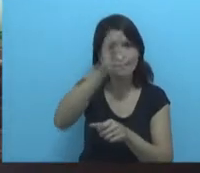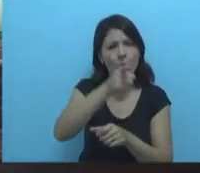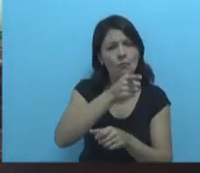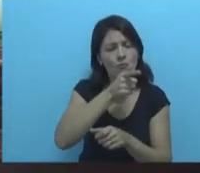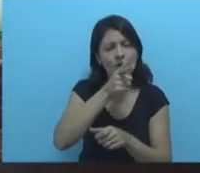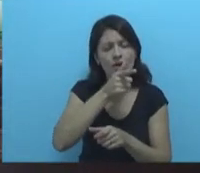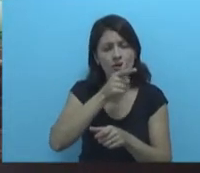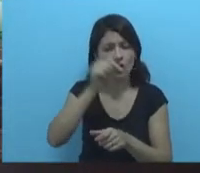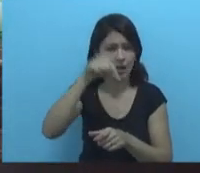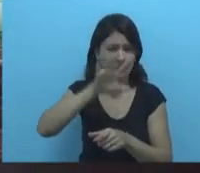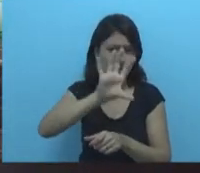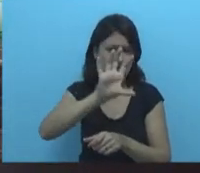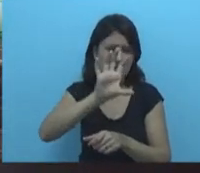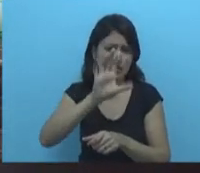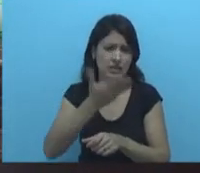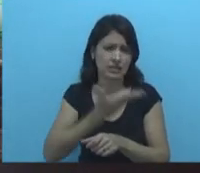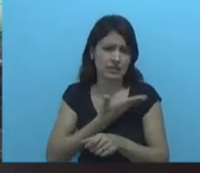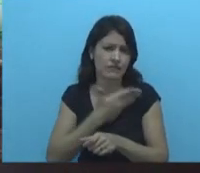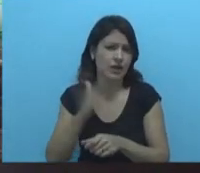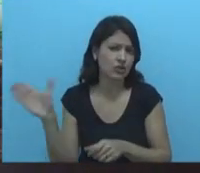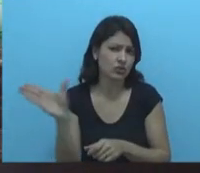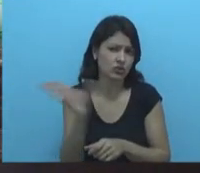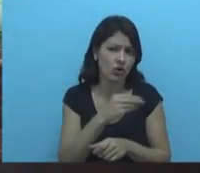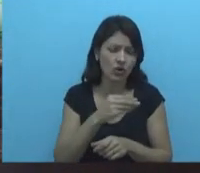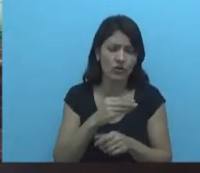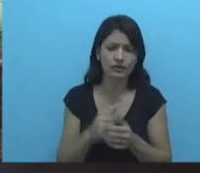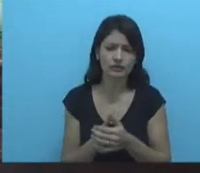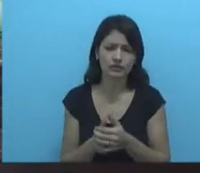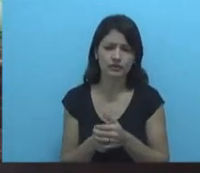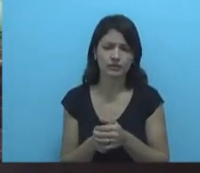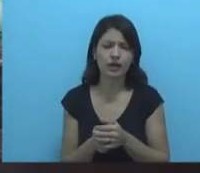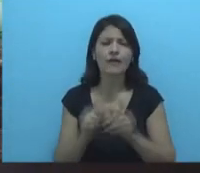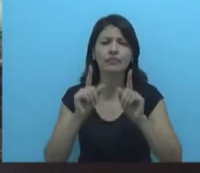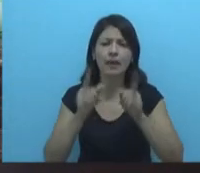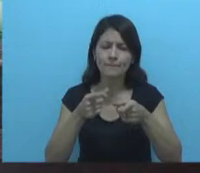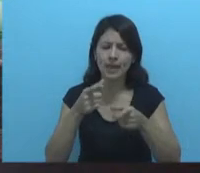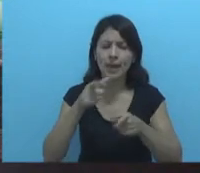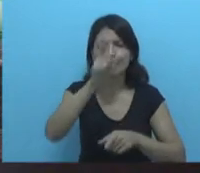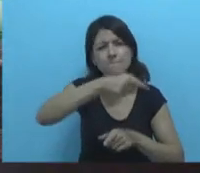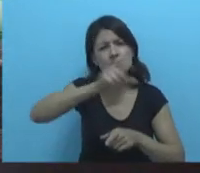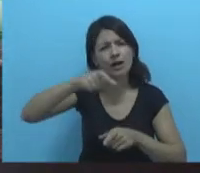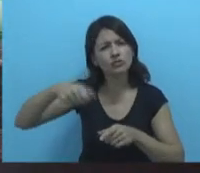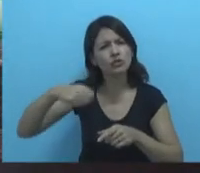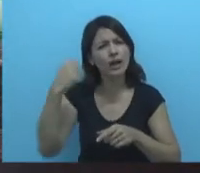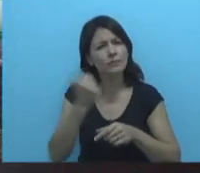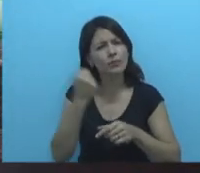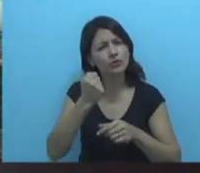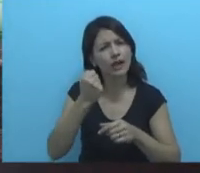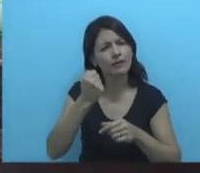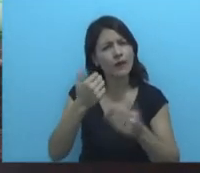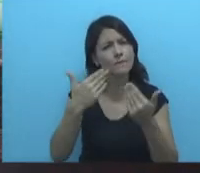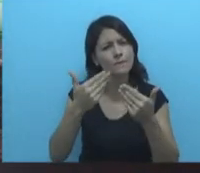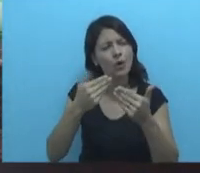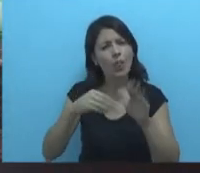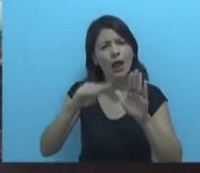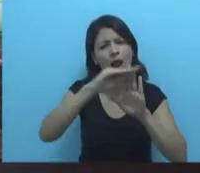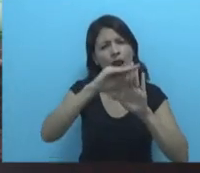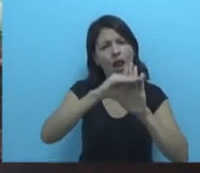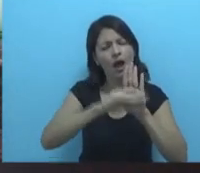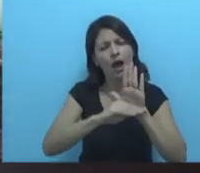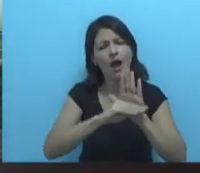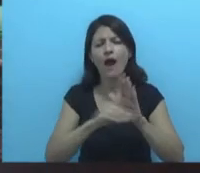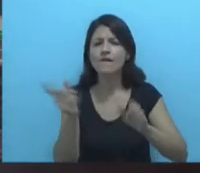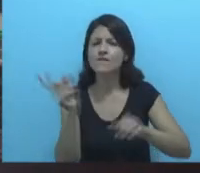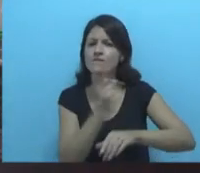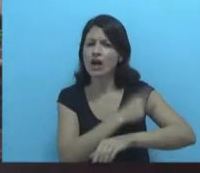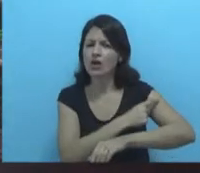todo el territorio de la provincia como segmentos objetivos prioritarios dentro de los grupos objetivos en el programa de vacunación contra